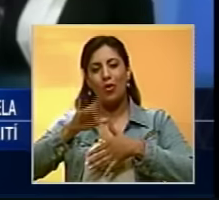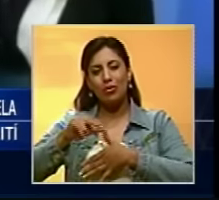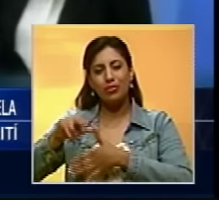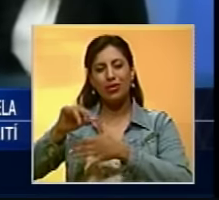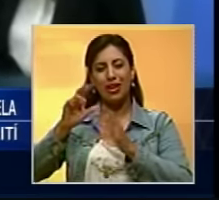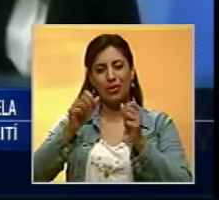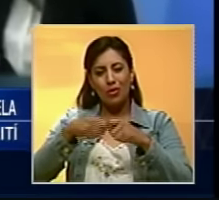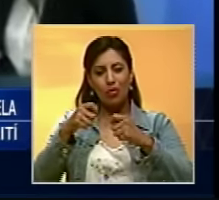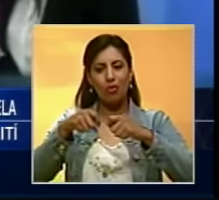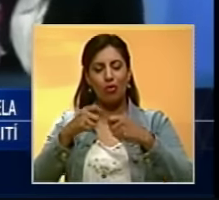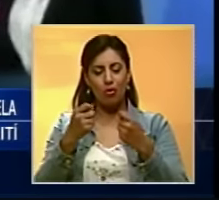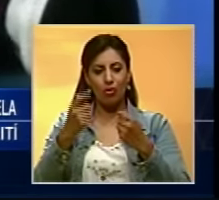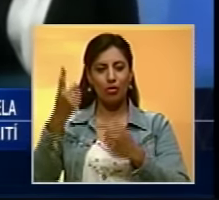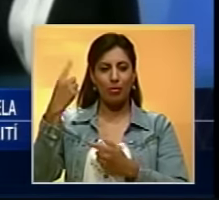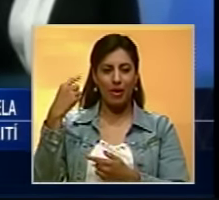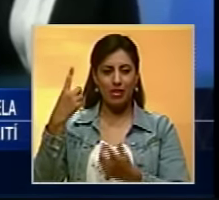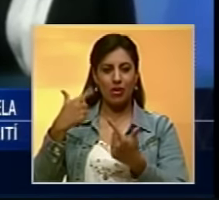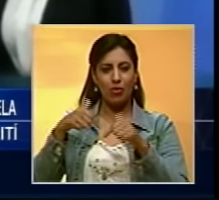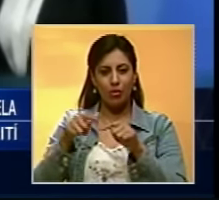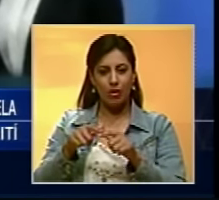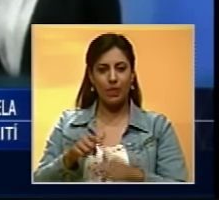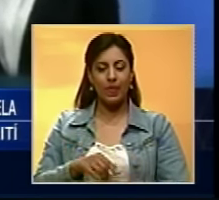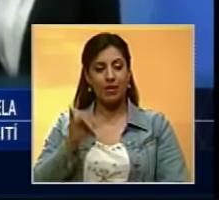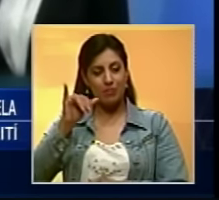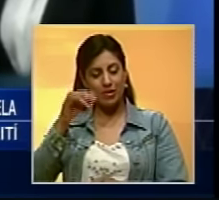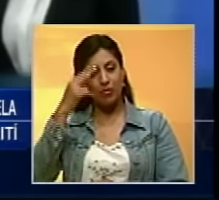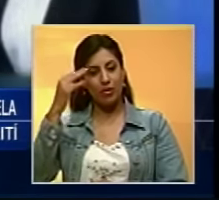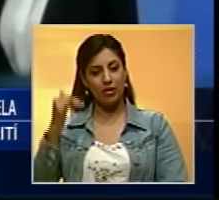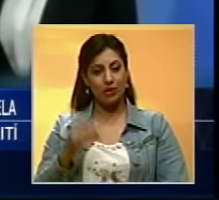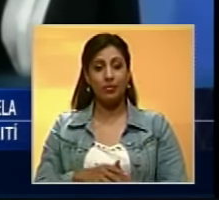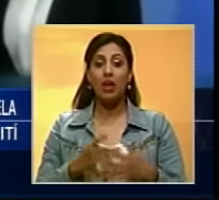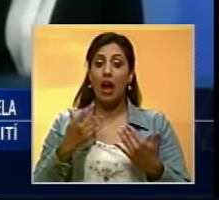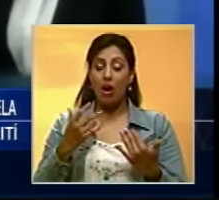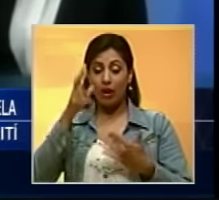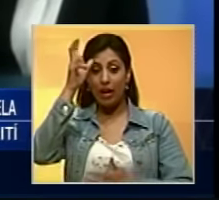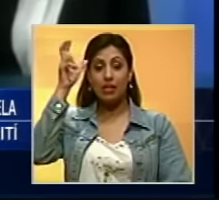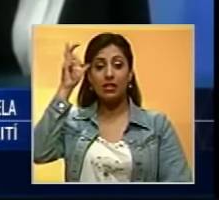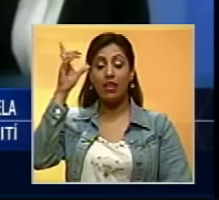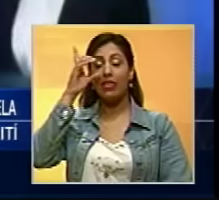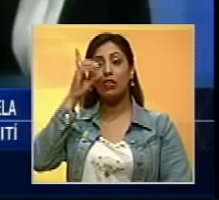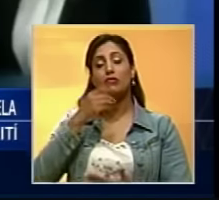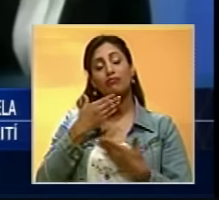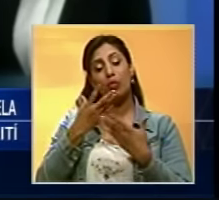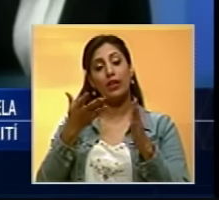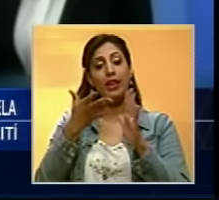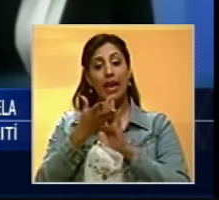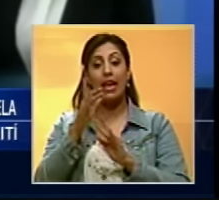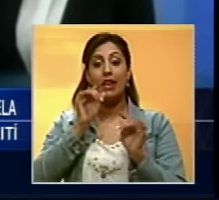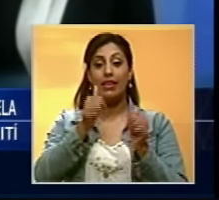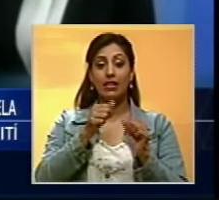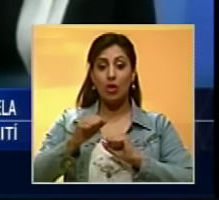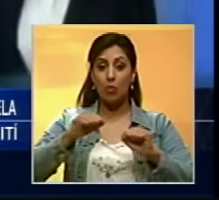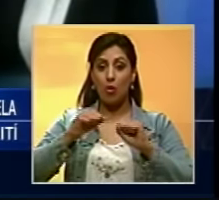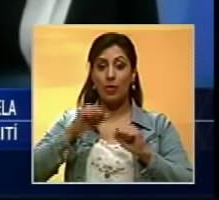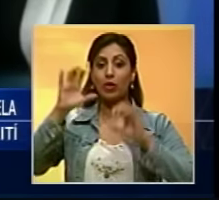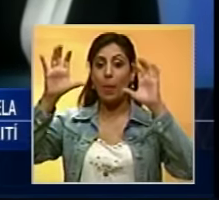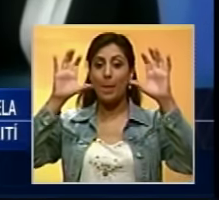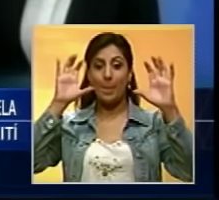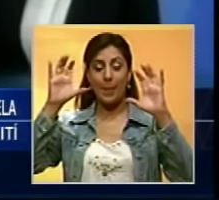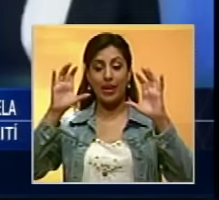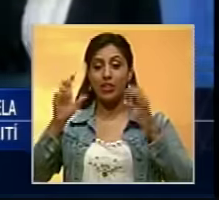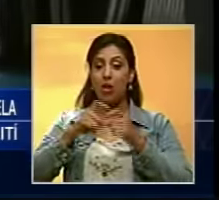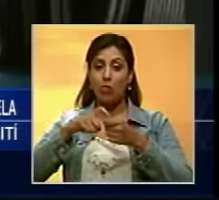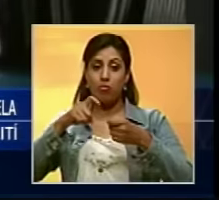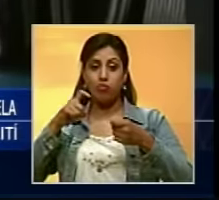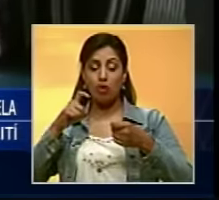recuperarse de los daños provocados por por el paso del huracán Matthew la canciller venezolana precisó que desde el movimiento de países